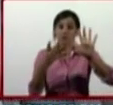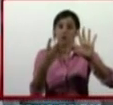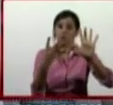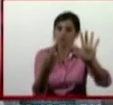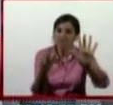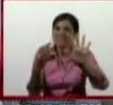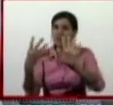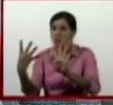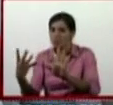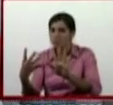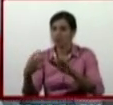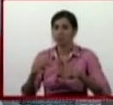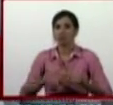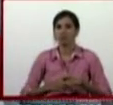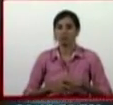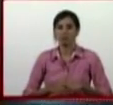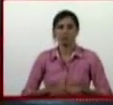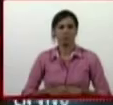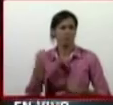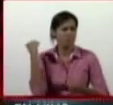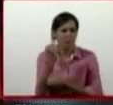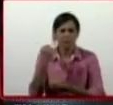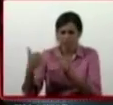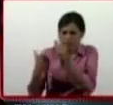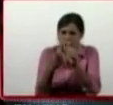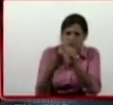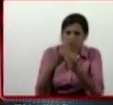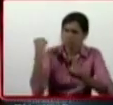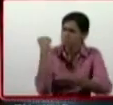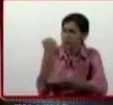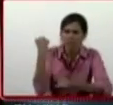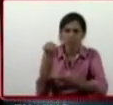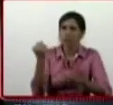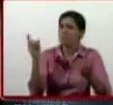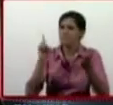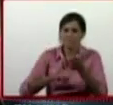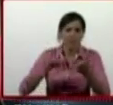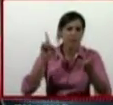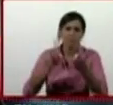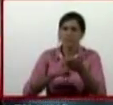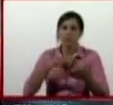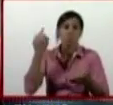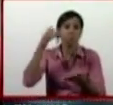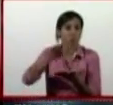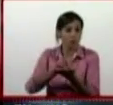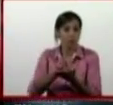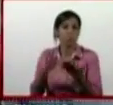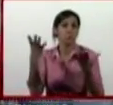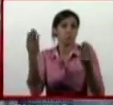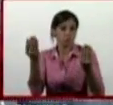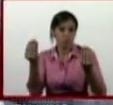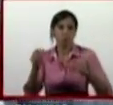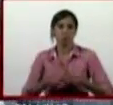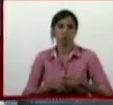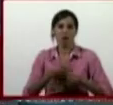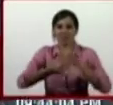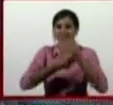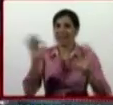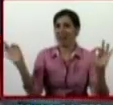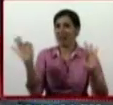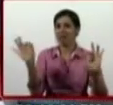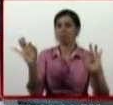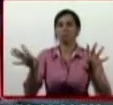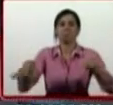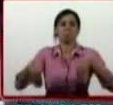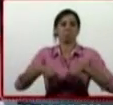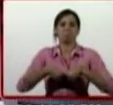1989-90-91, de matanza, de persecución, miles de muertos. No se hacía nada, se estaba destruyendo